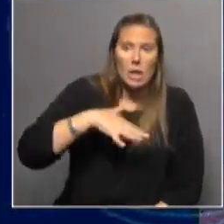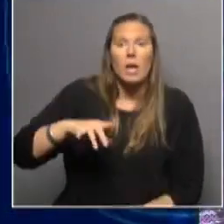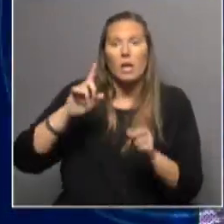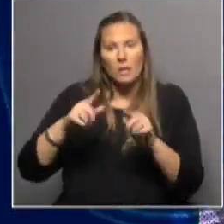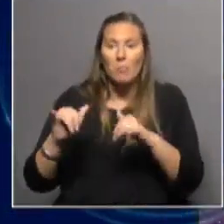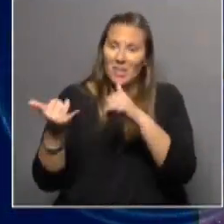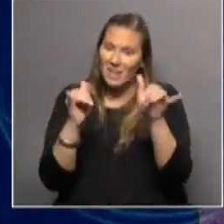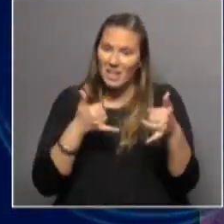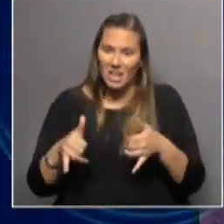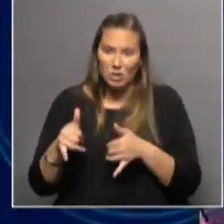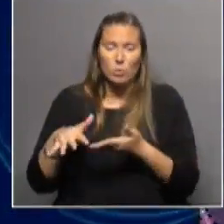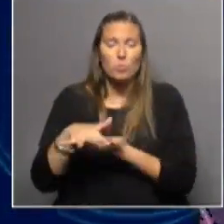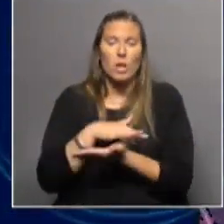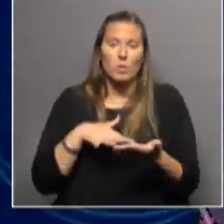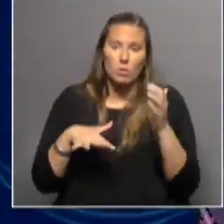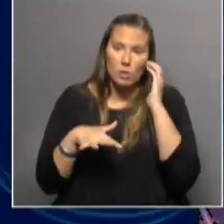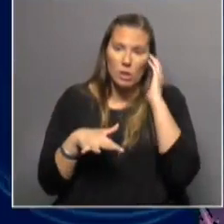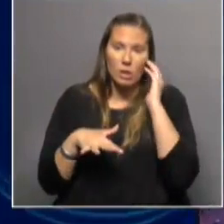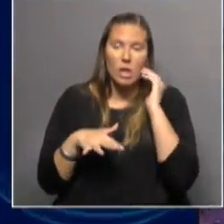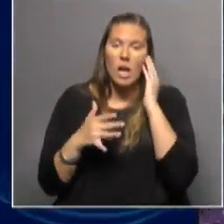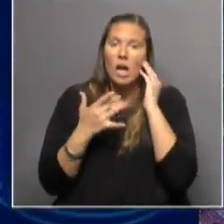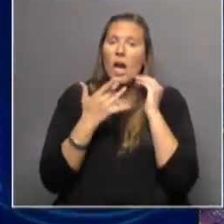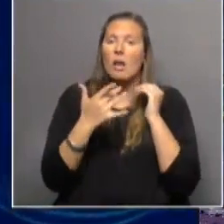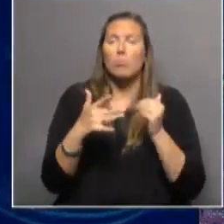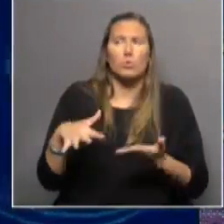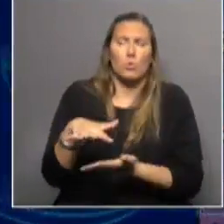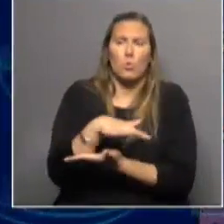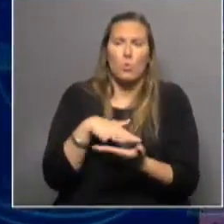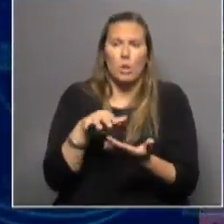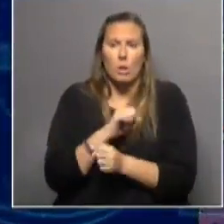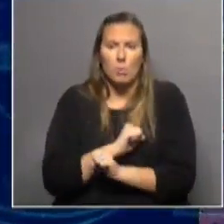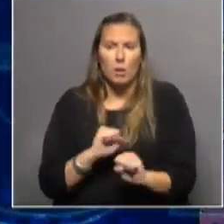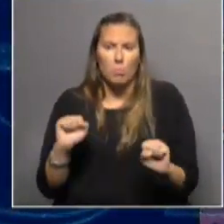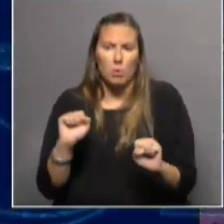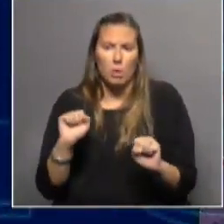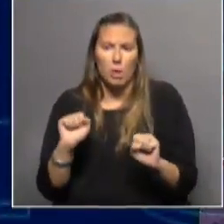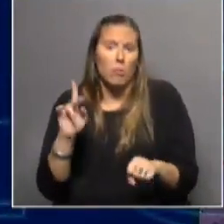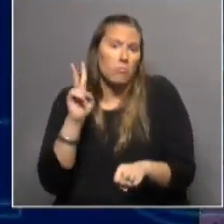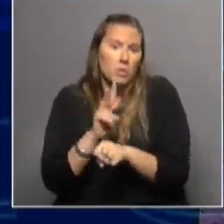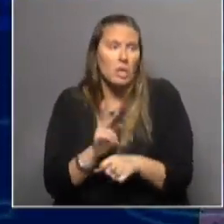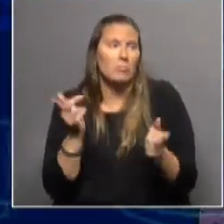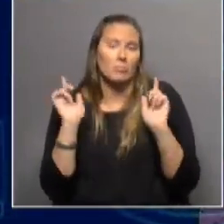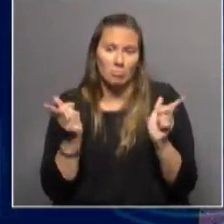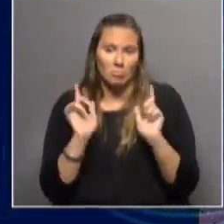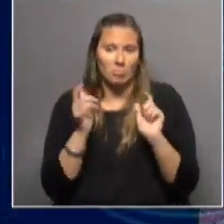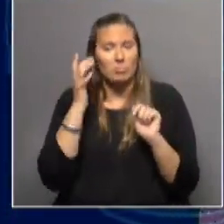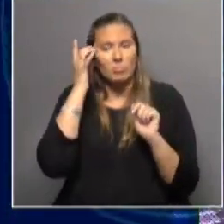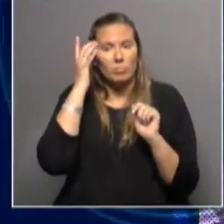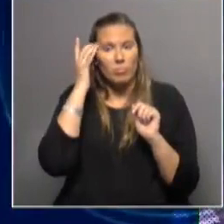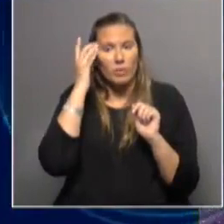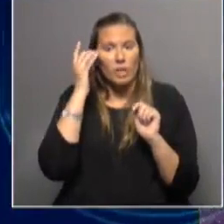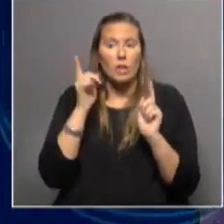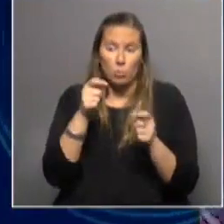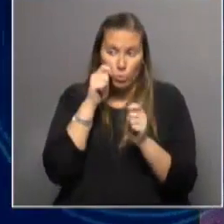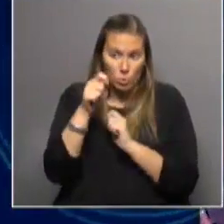recreación porque es una zona que tiene hermosísimos lugares para ir a recrearse de hecho se explota de